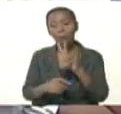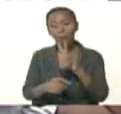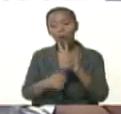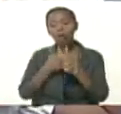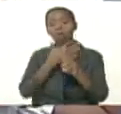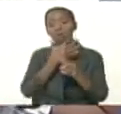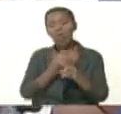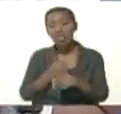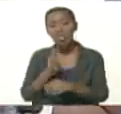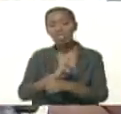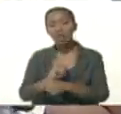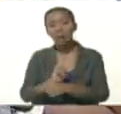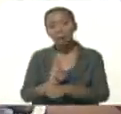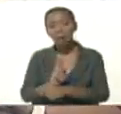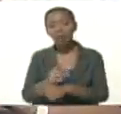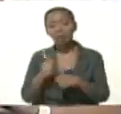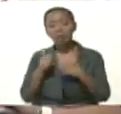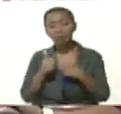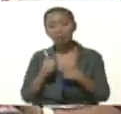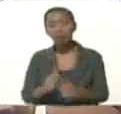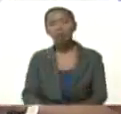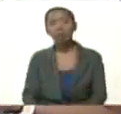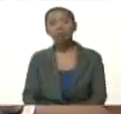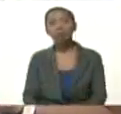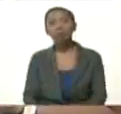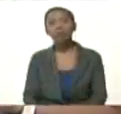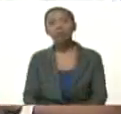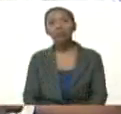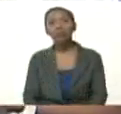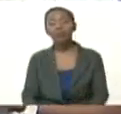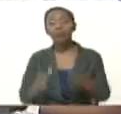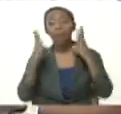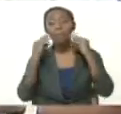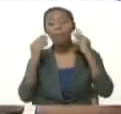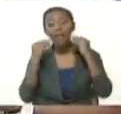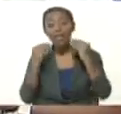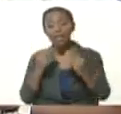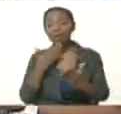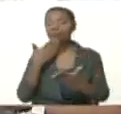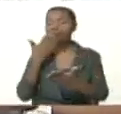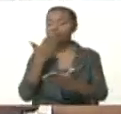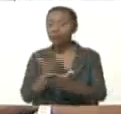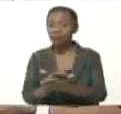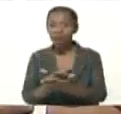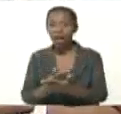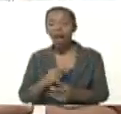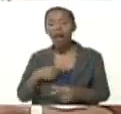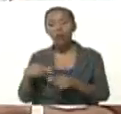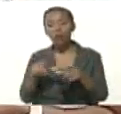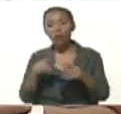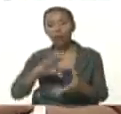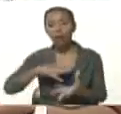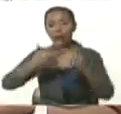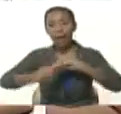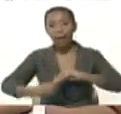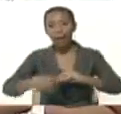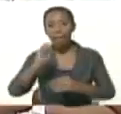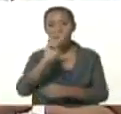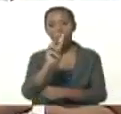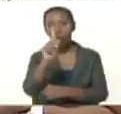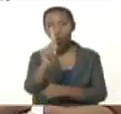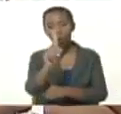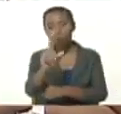fácil, rápida. Bueno. Ha sido muy grata. Ya nosotros en Tiendas CLAP, en las 21 tiendas, hemos